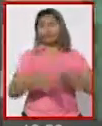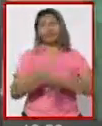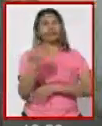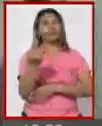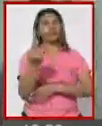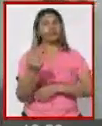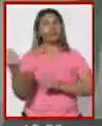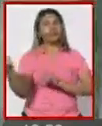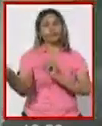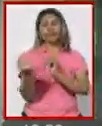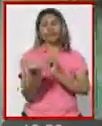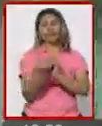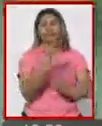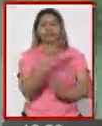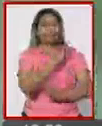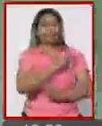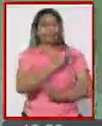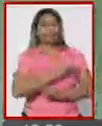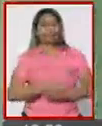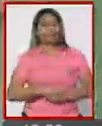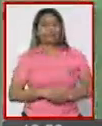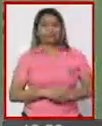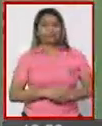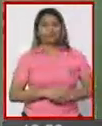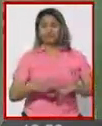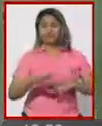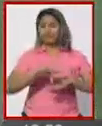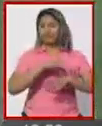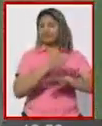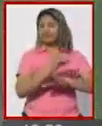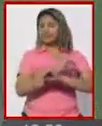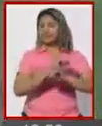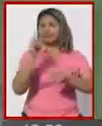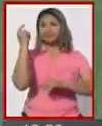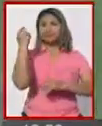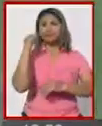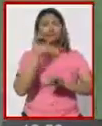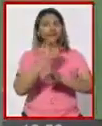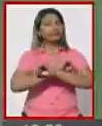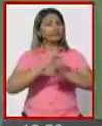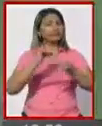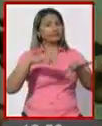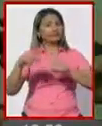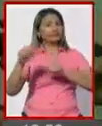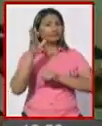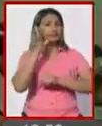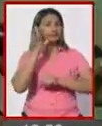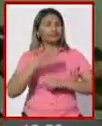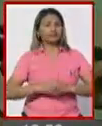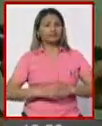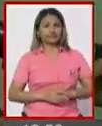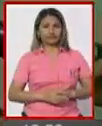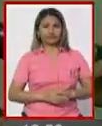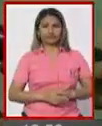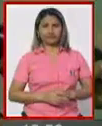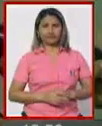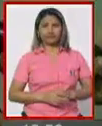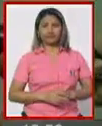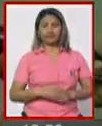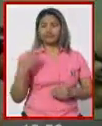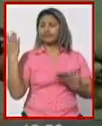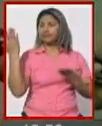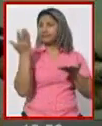solita, aprovechó él, porque no había nadie, ni su tía tampoco no estaba, se fueron de su mamá un rato, y en ese rato